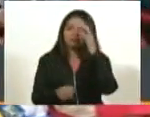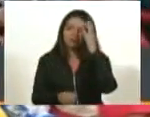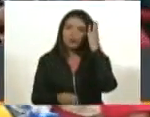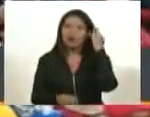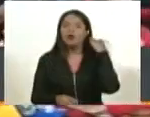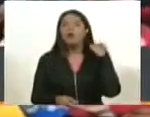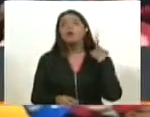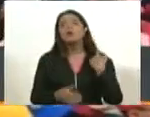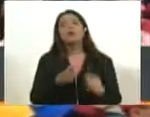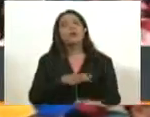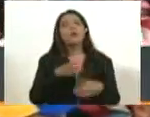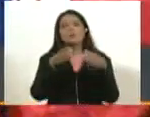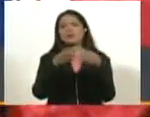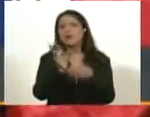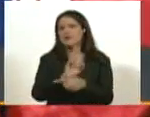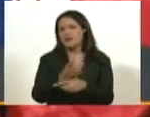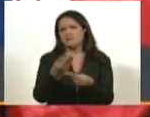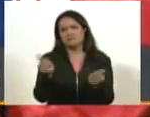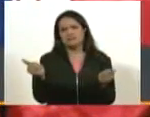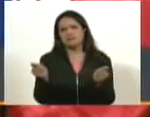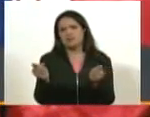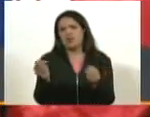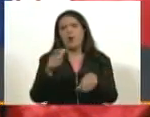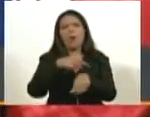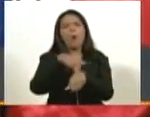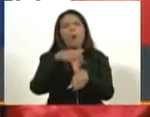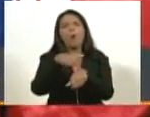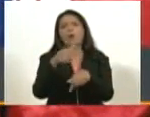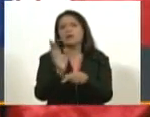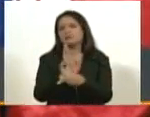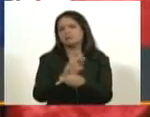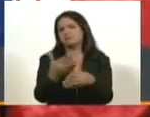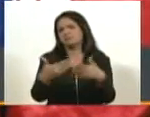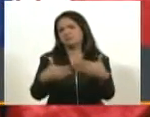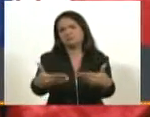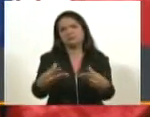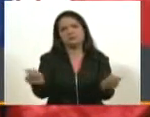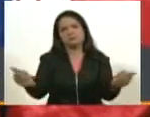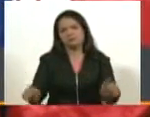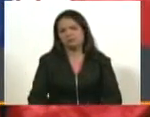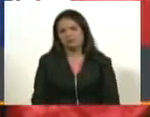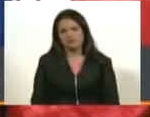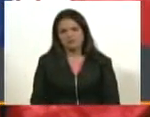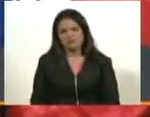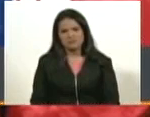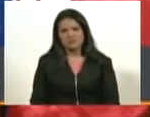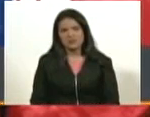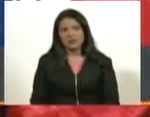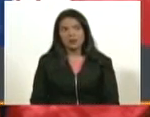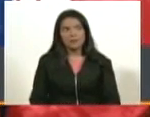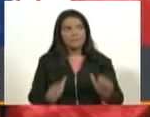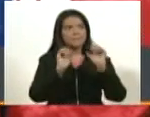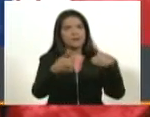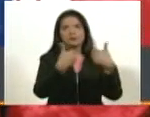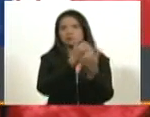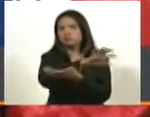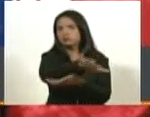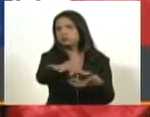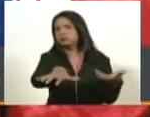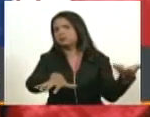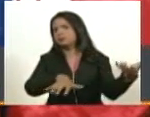Comisión no duró absolutamente nada, horas, porque inmediatamente se desbordó la violencia.